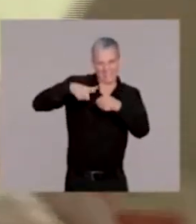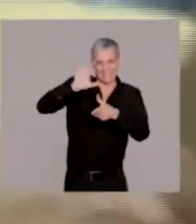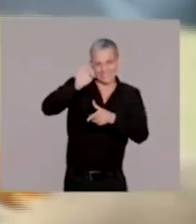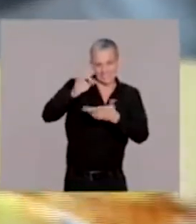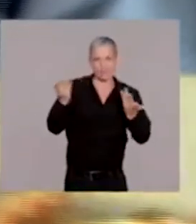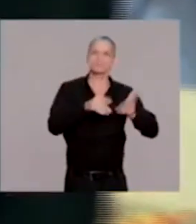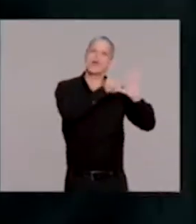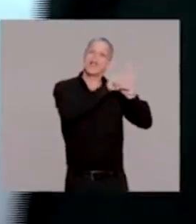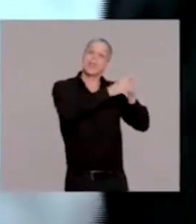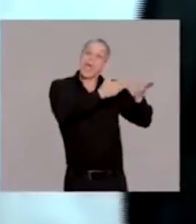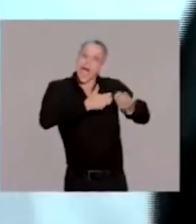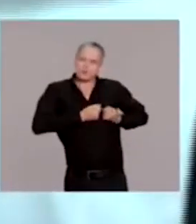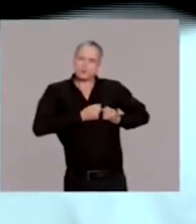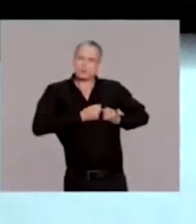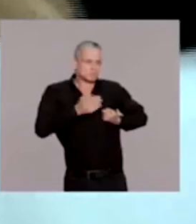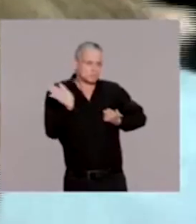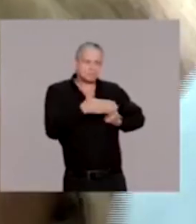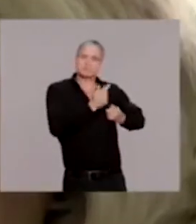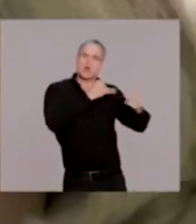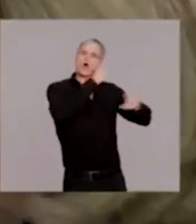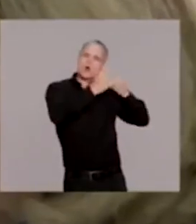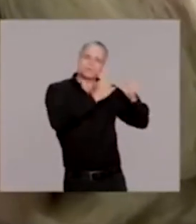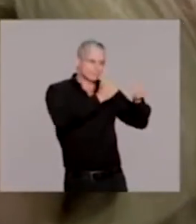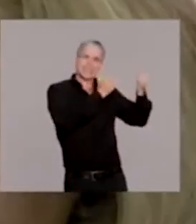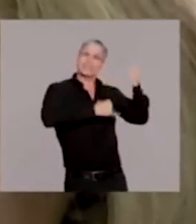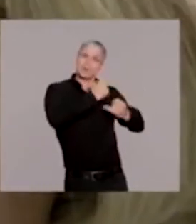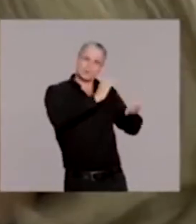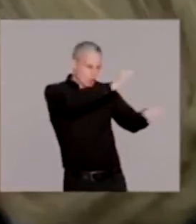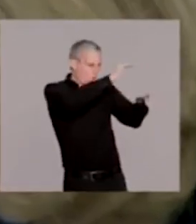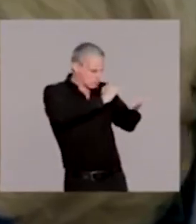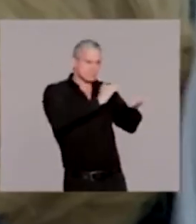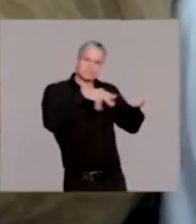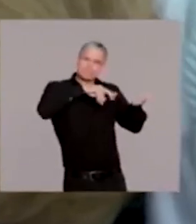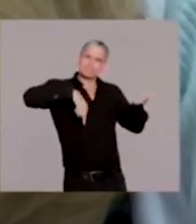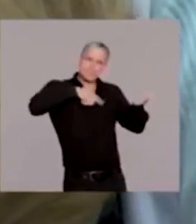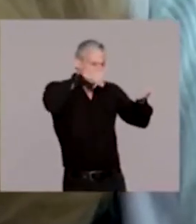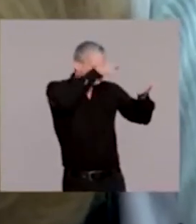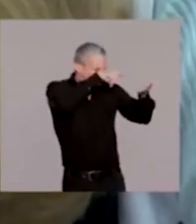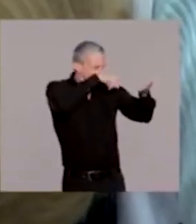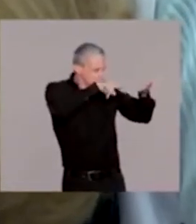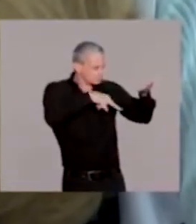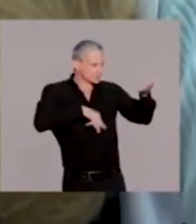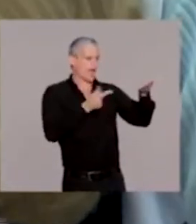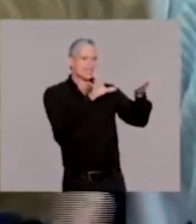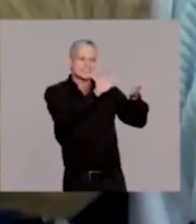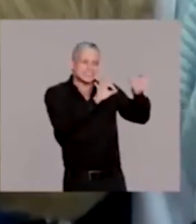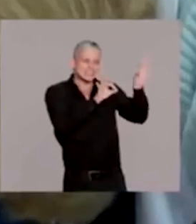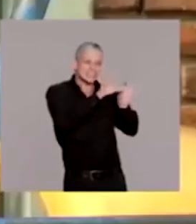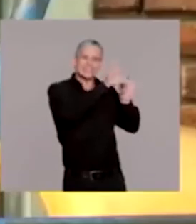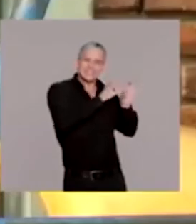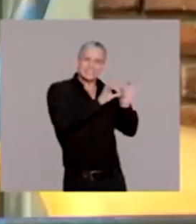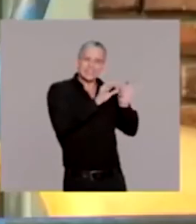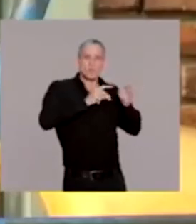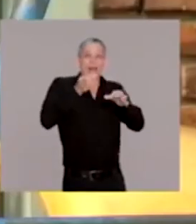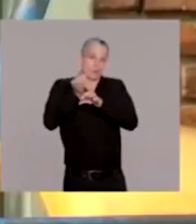la ley y lo que nos vino a aportar todos los materiales que recibimos, que hemos leído y hemos analizado y de ahí hemos seleccionado para